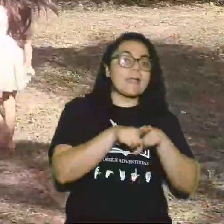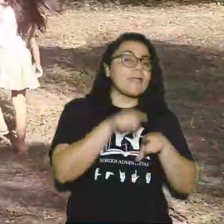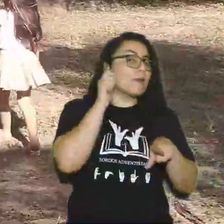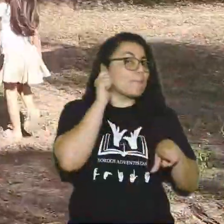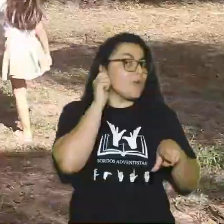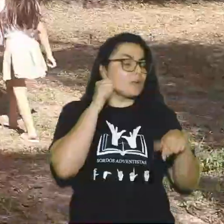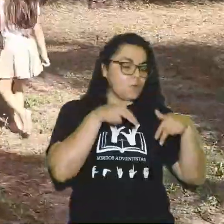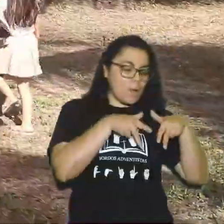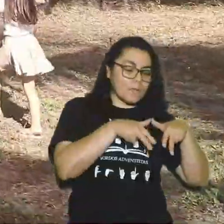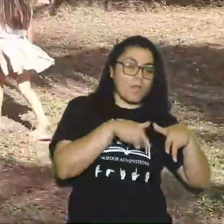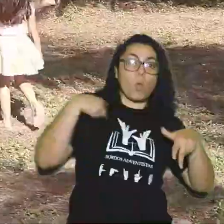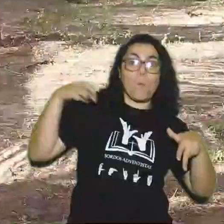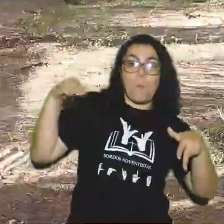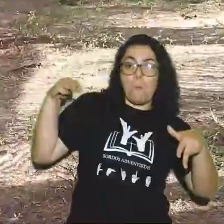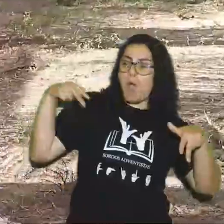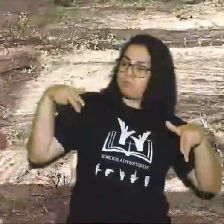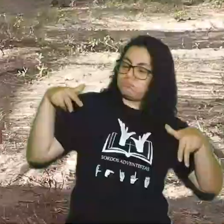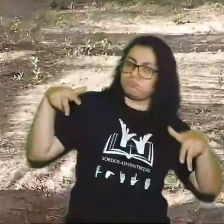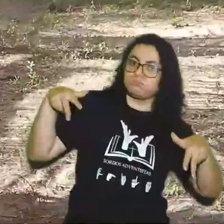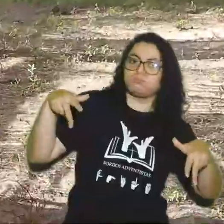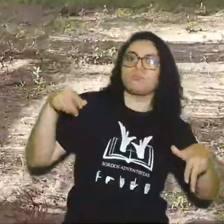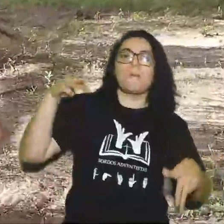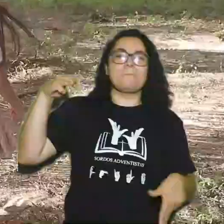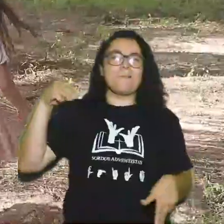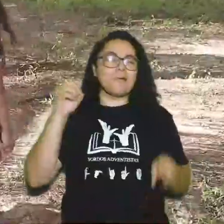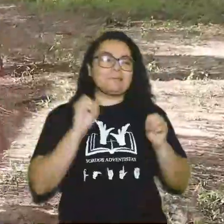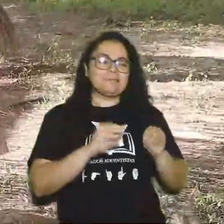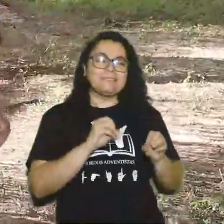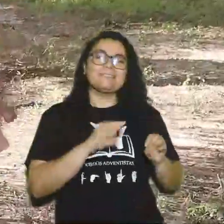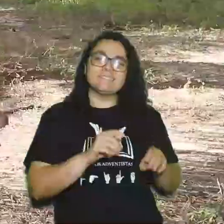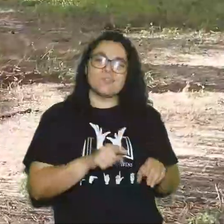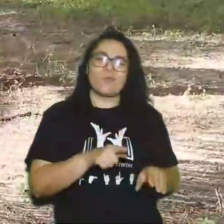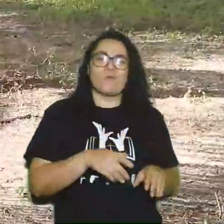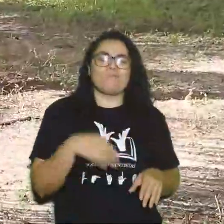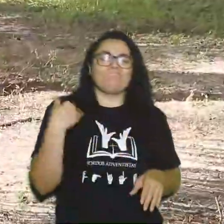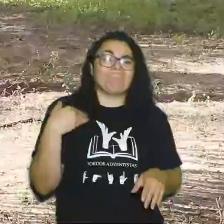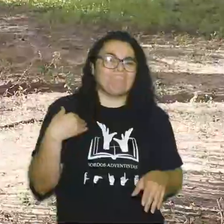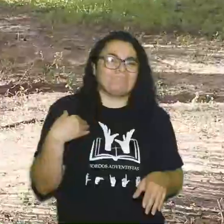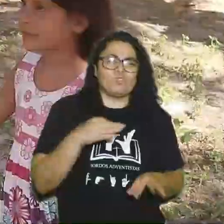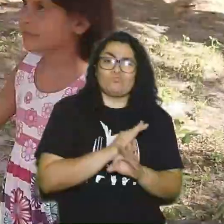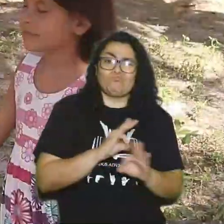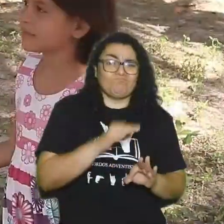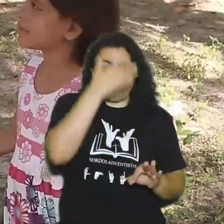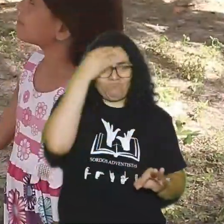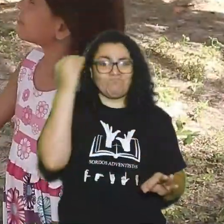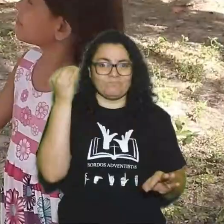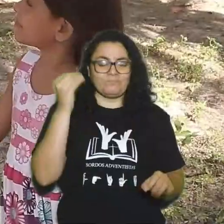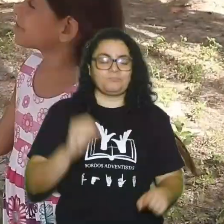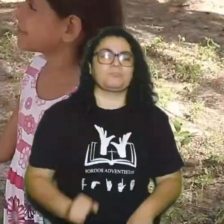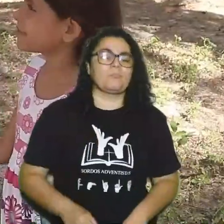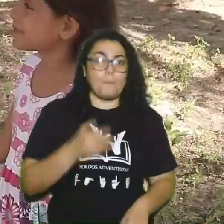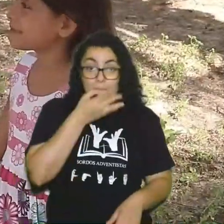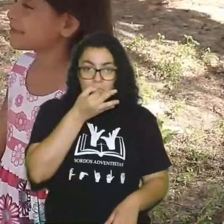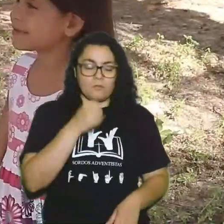mi hermana y a mí por los cocoteros, ella nos enseñó algo que jamás olvidé. Mira,